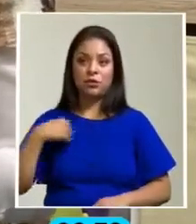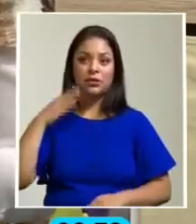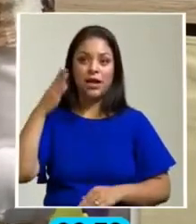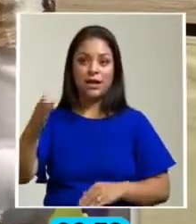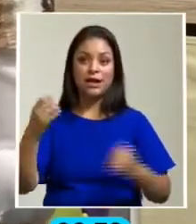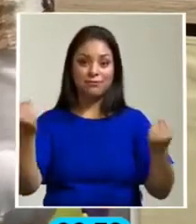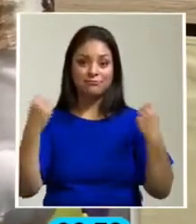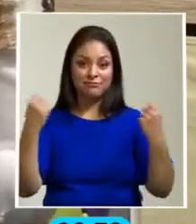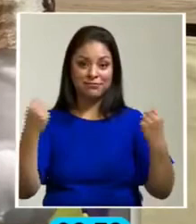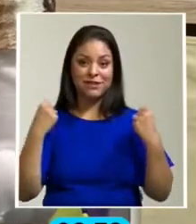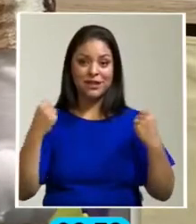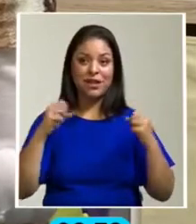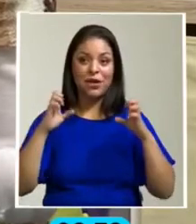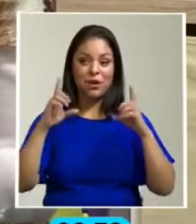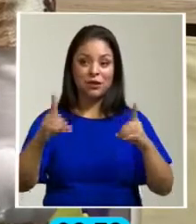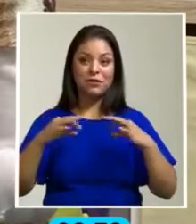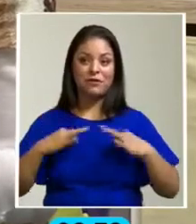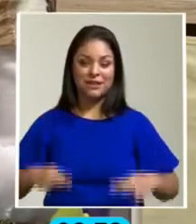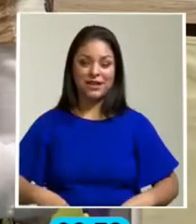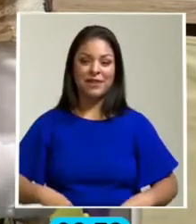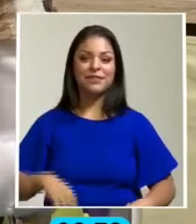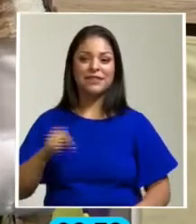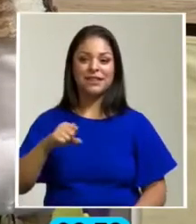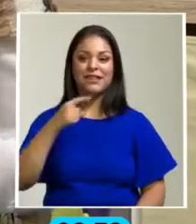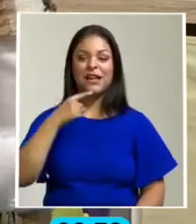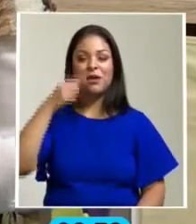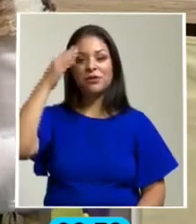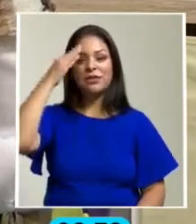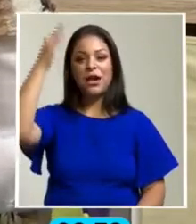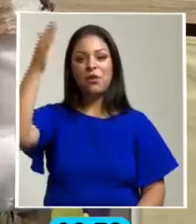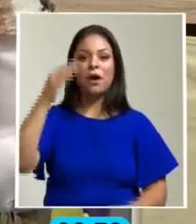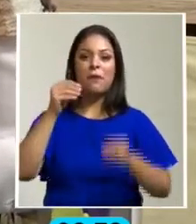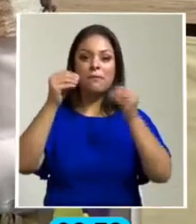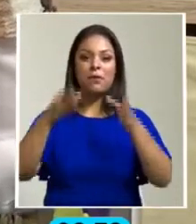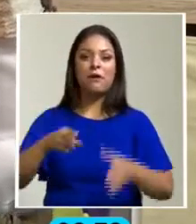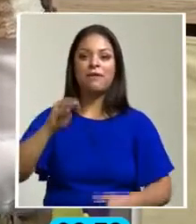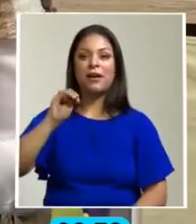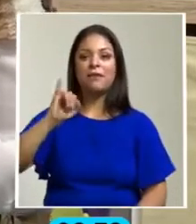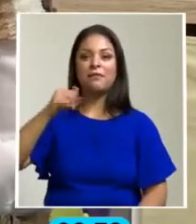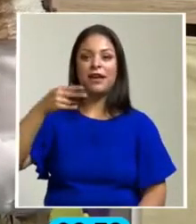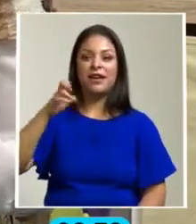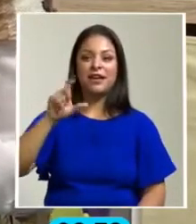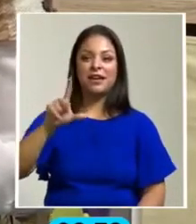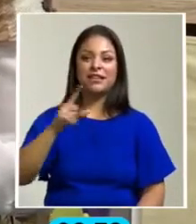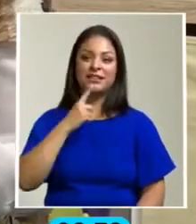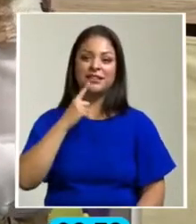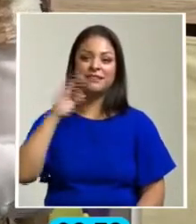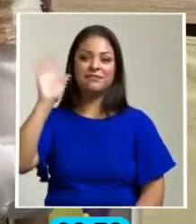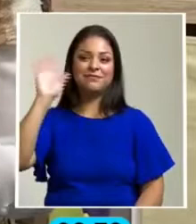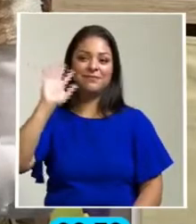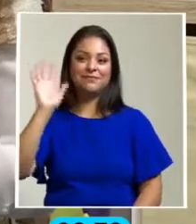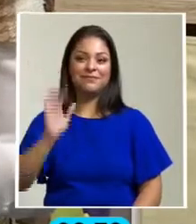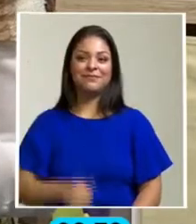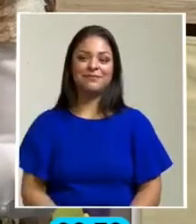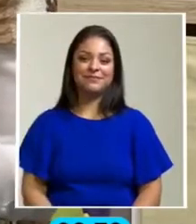¿sí? Sofi, mándale un saludo de una vez al profe Michael. Ándale un saludo. Va a salir en